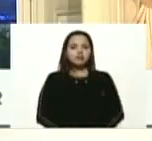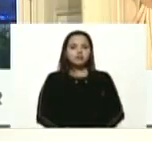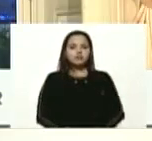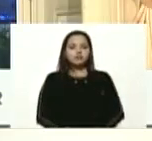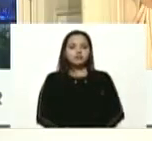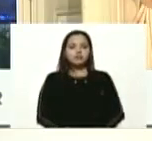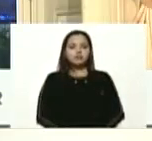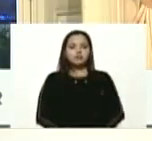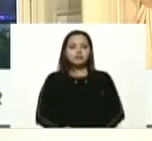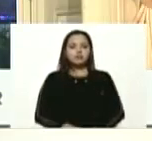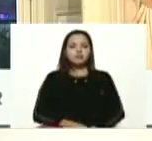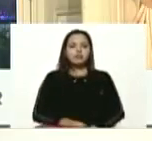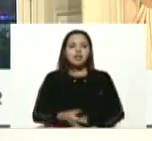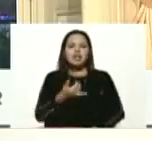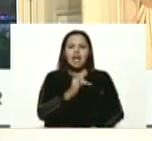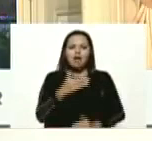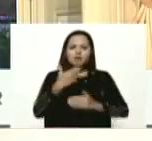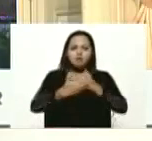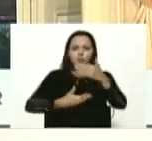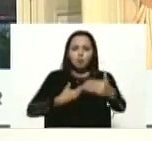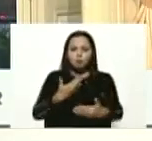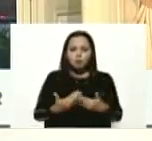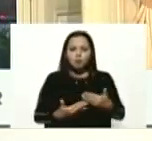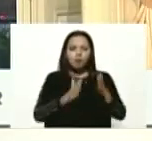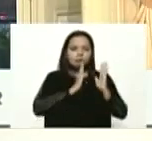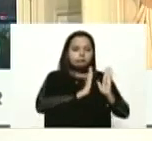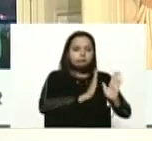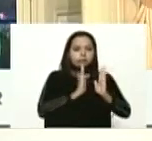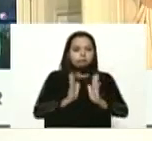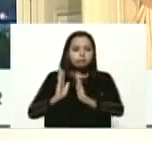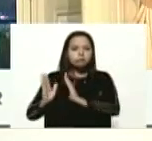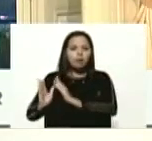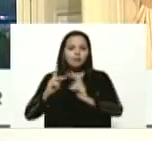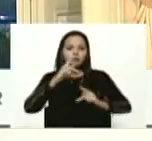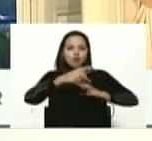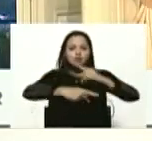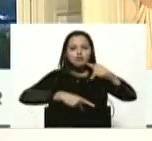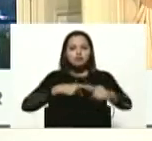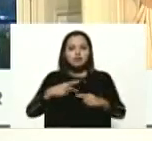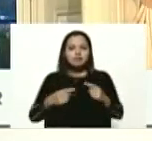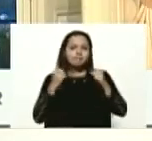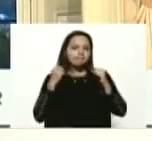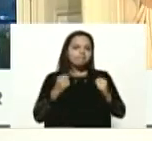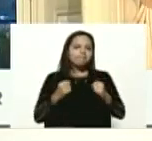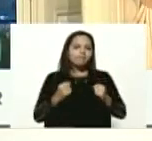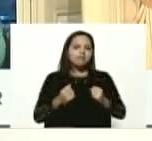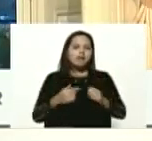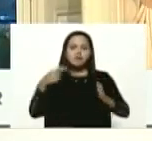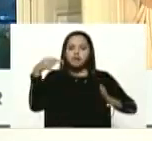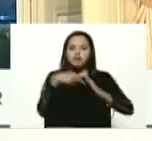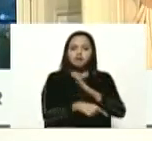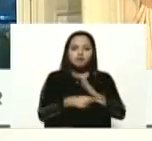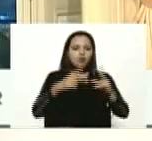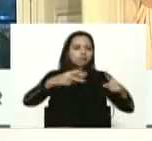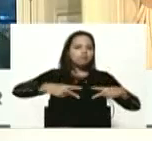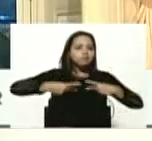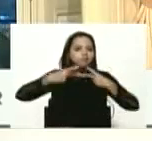que va de manera meticulosa en un proceso intenso y profundo de